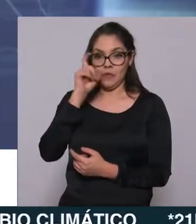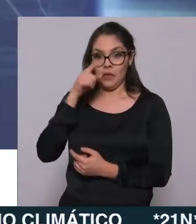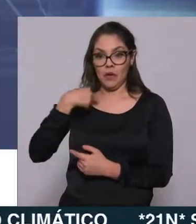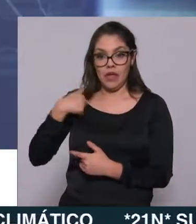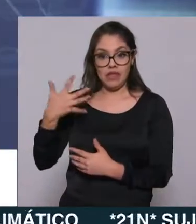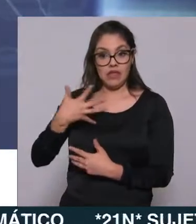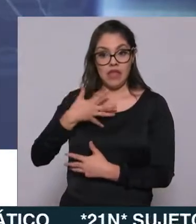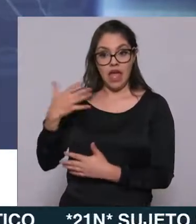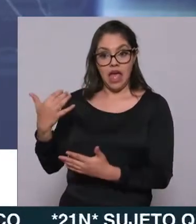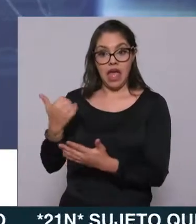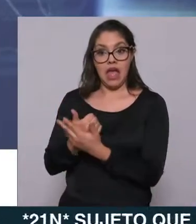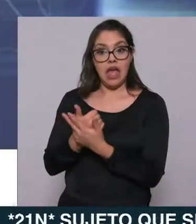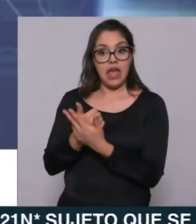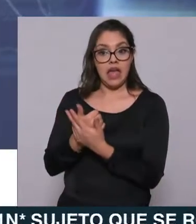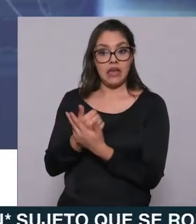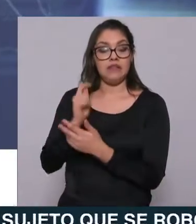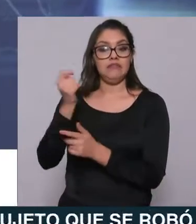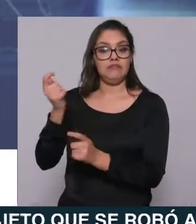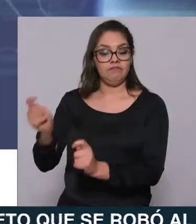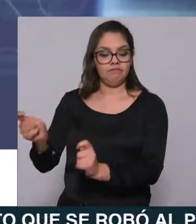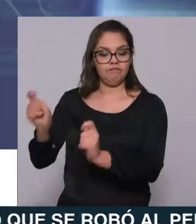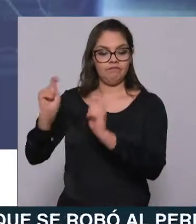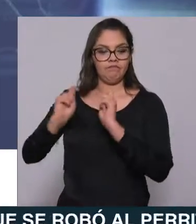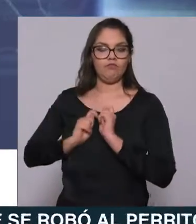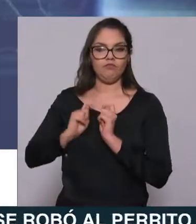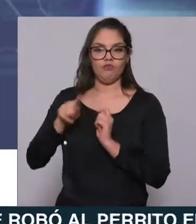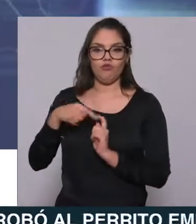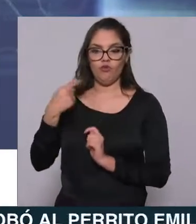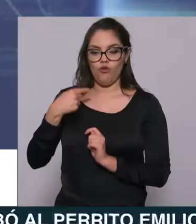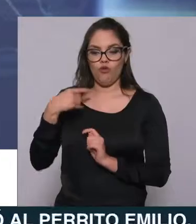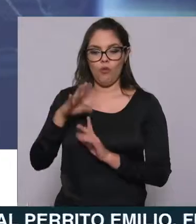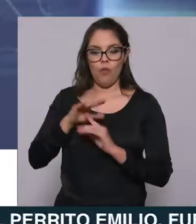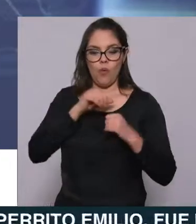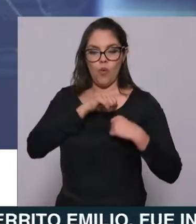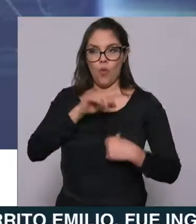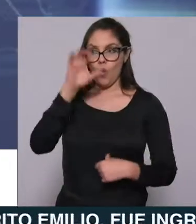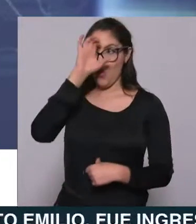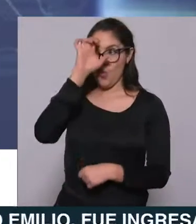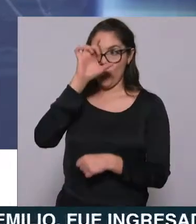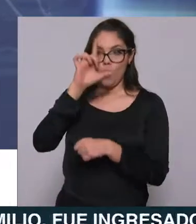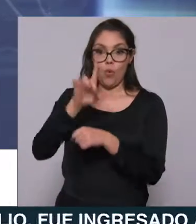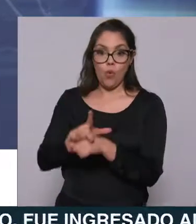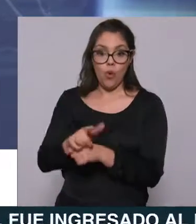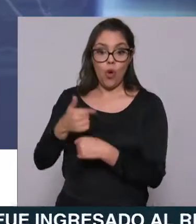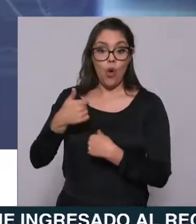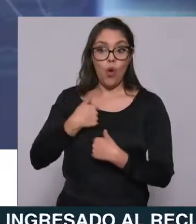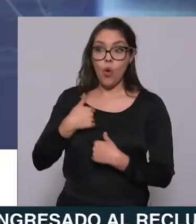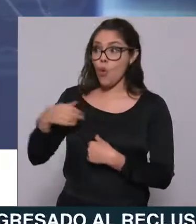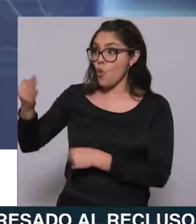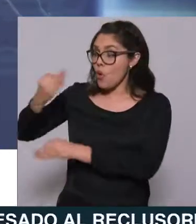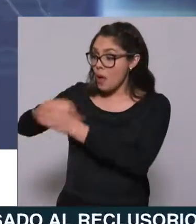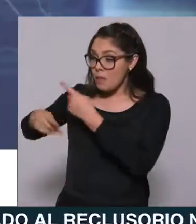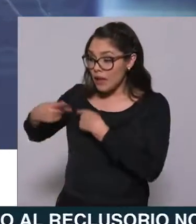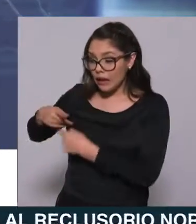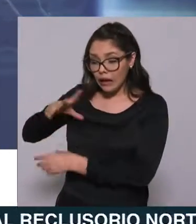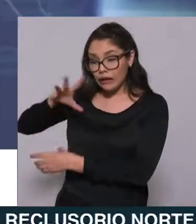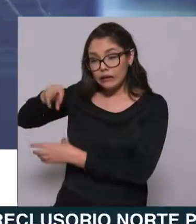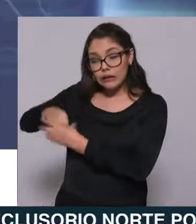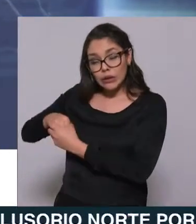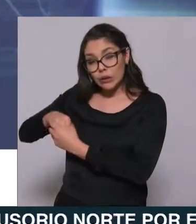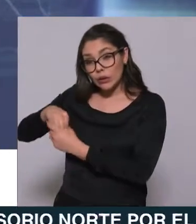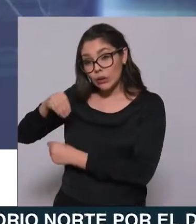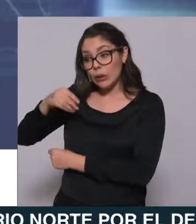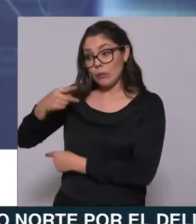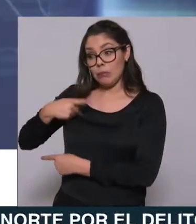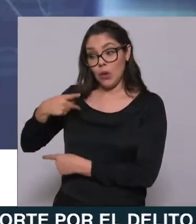en ganadoras obtenemos el papel de embajadoras culturales y somos portavoces de toda la cultura milenaria que hay en Xochimilco,